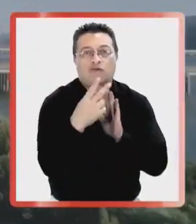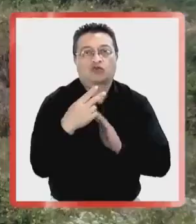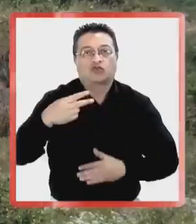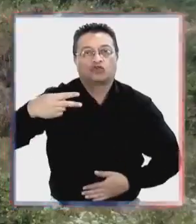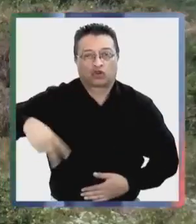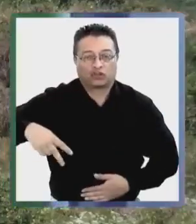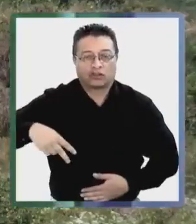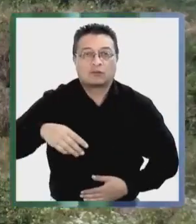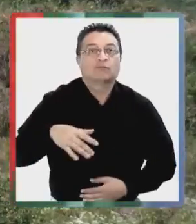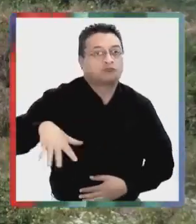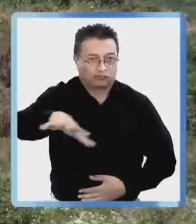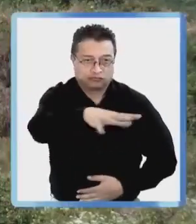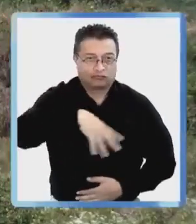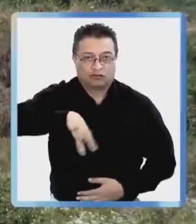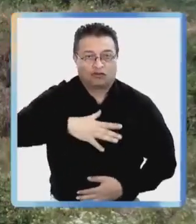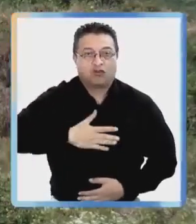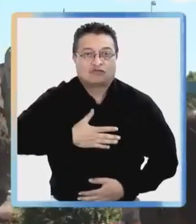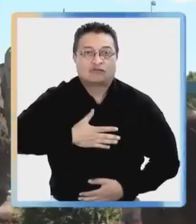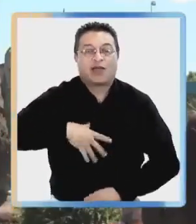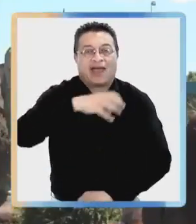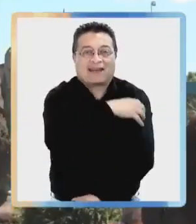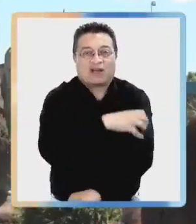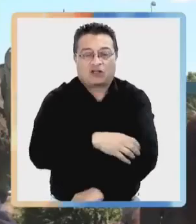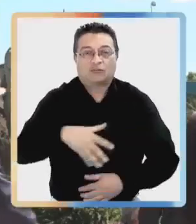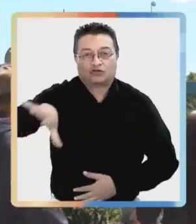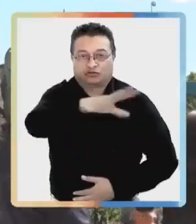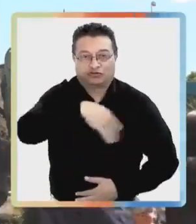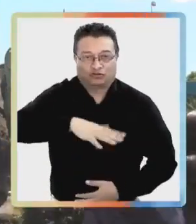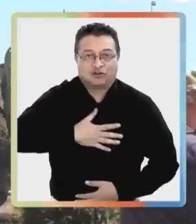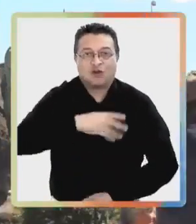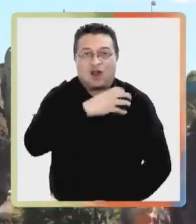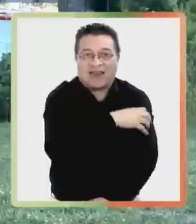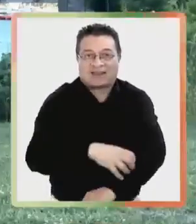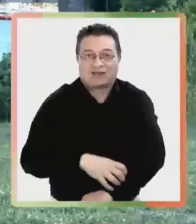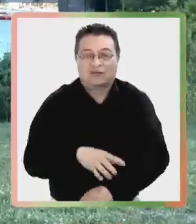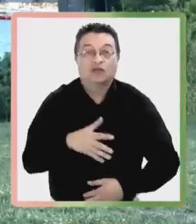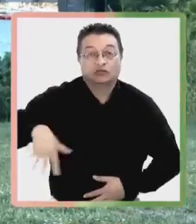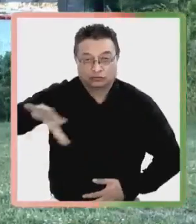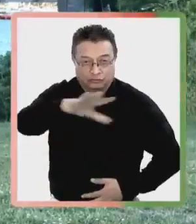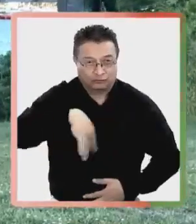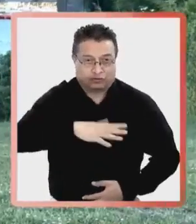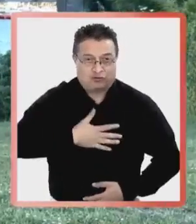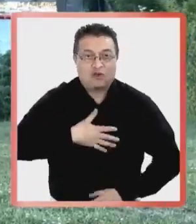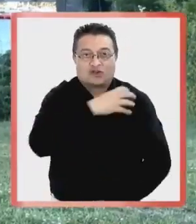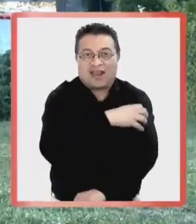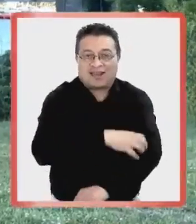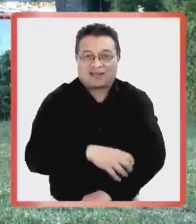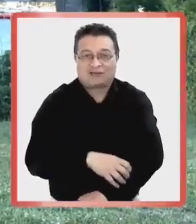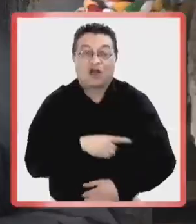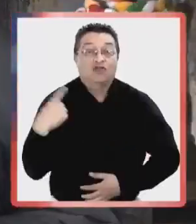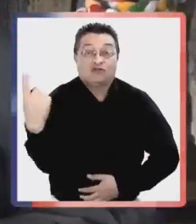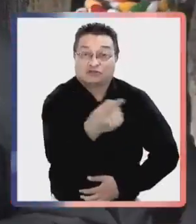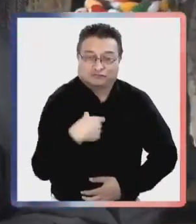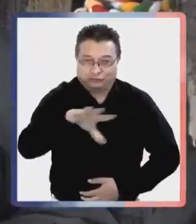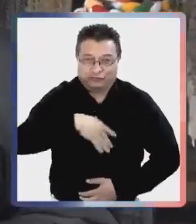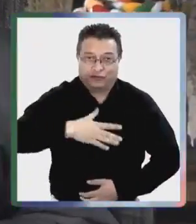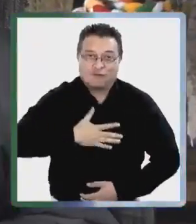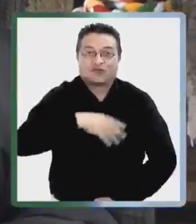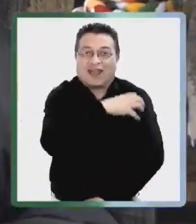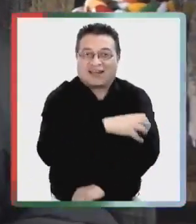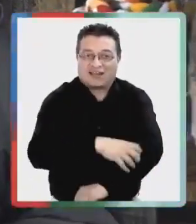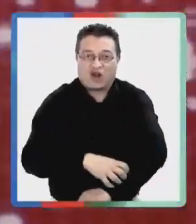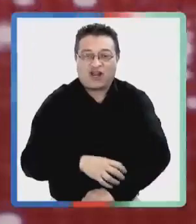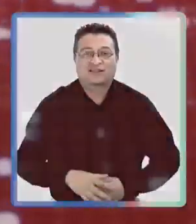Noticias, somos las regiones. Somos las regiones. Somos las regiones. Somos